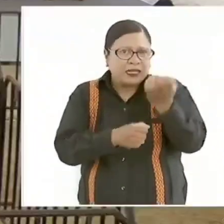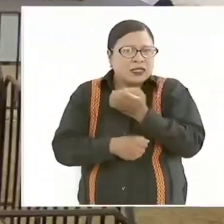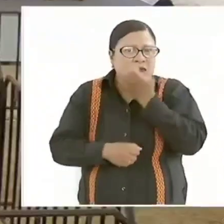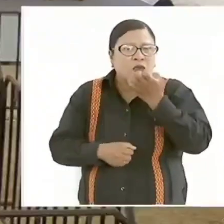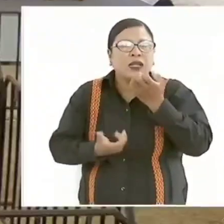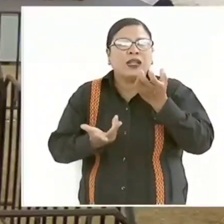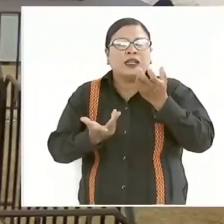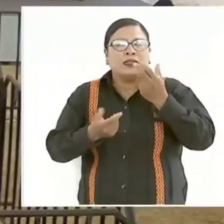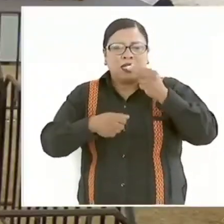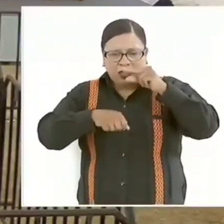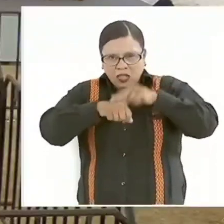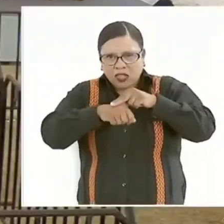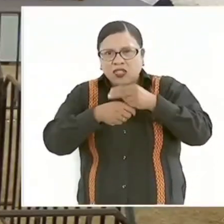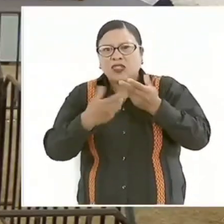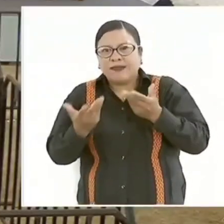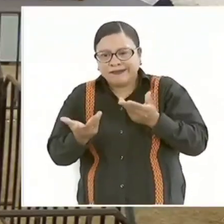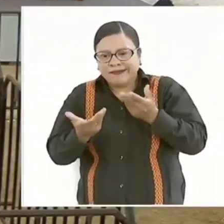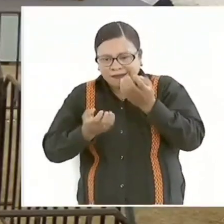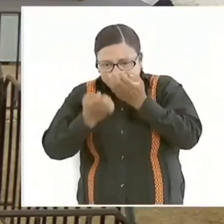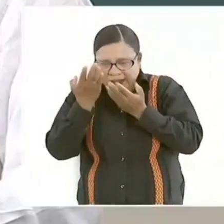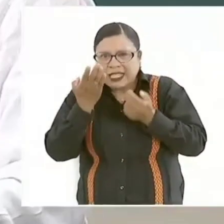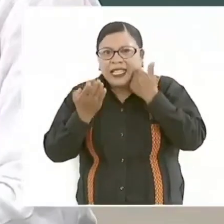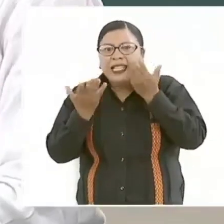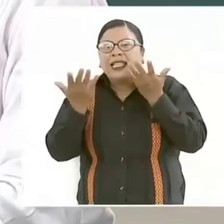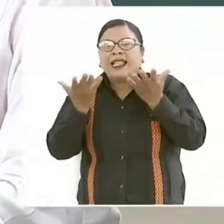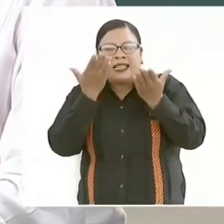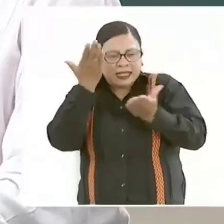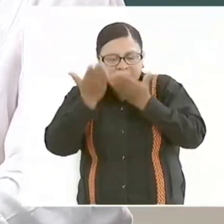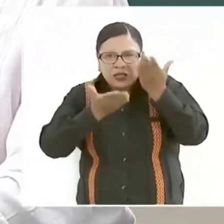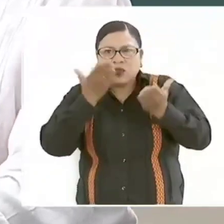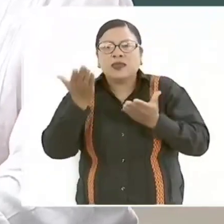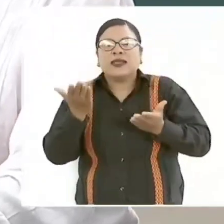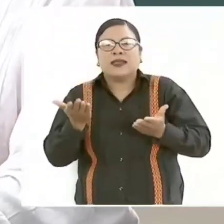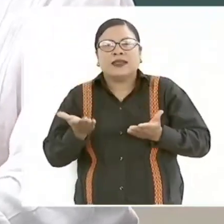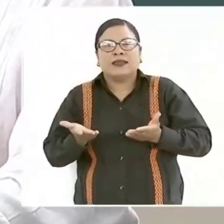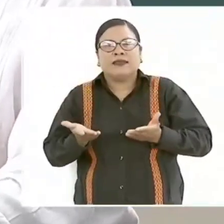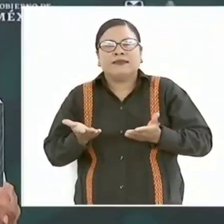de medicina los que querían estudiar esa carrera.